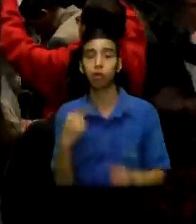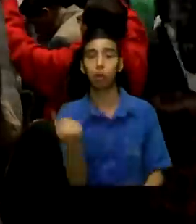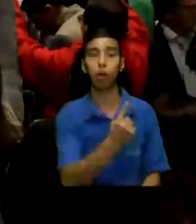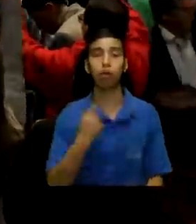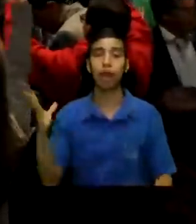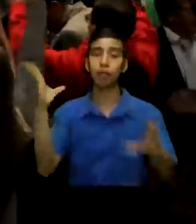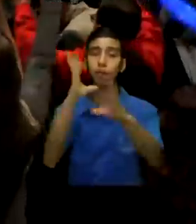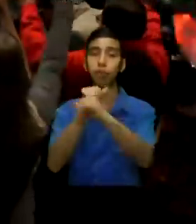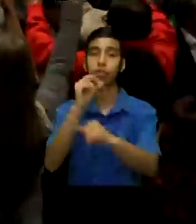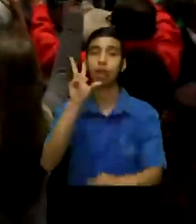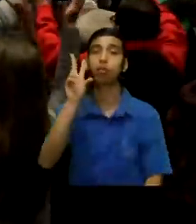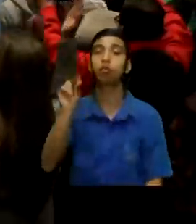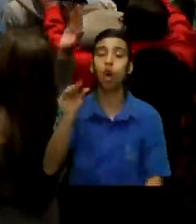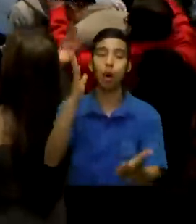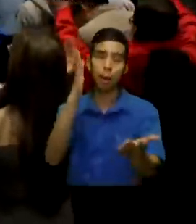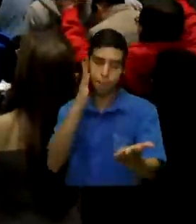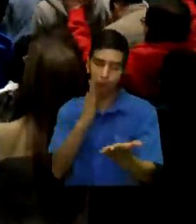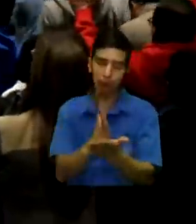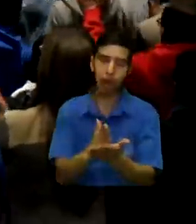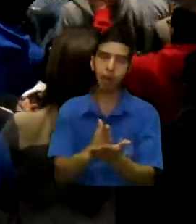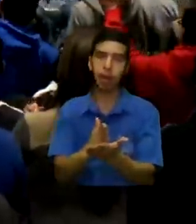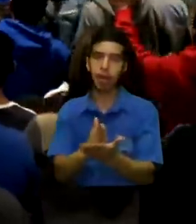Rey. Y toda la noche